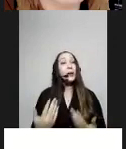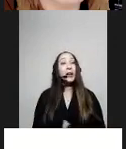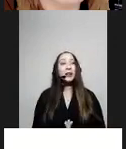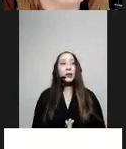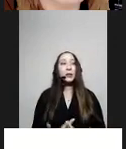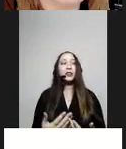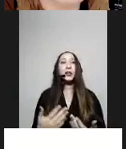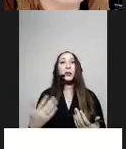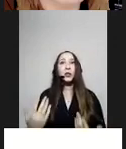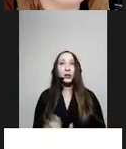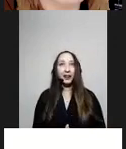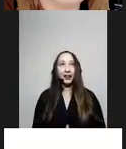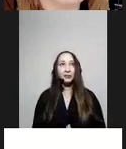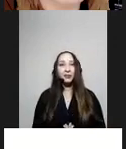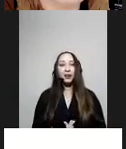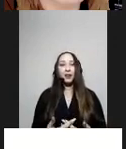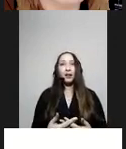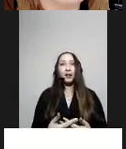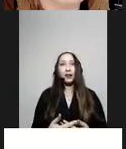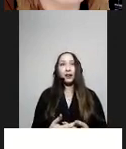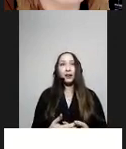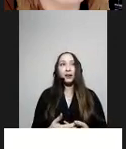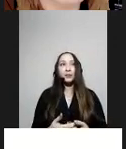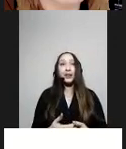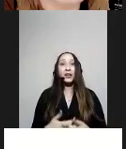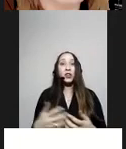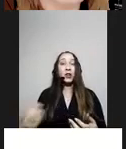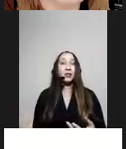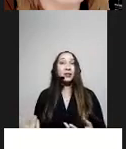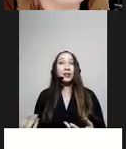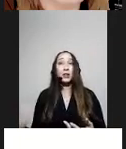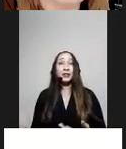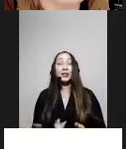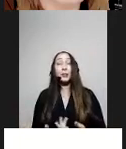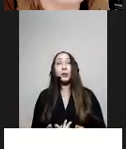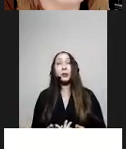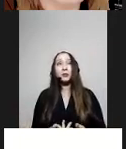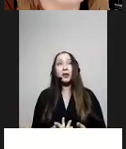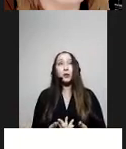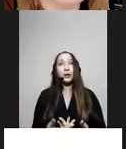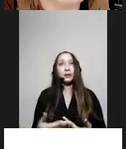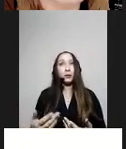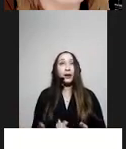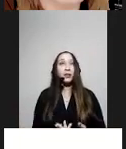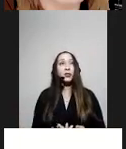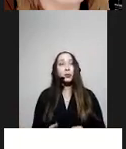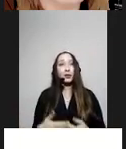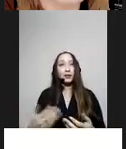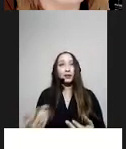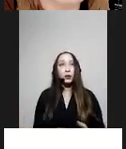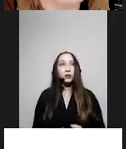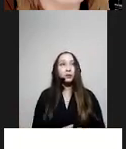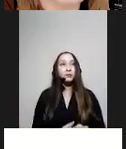pero lamentablemente es una historia real. La vida de Yolanda terminó a los 49 años por